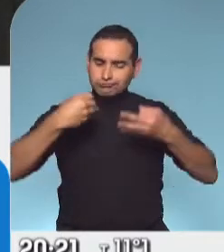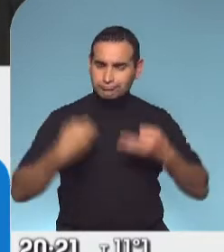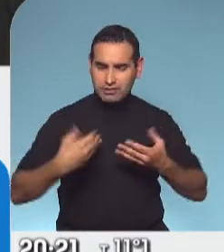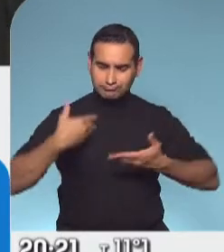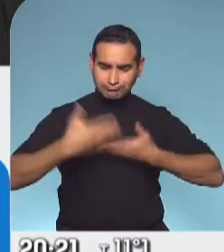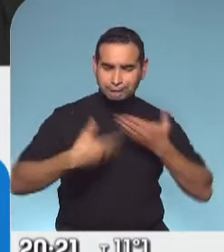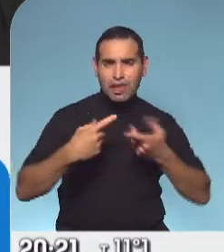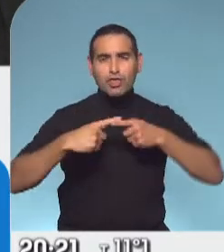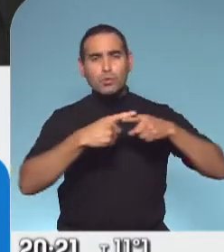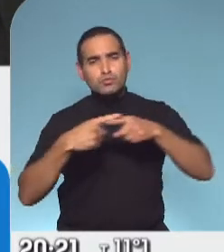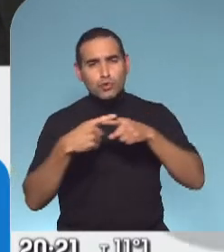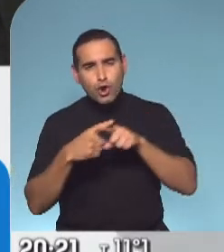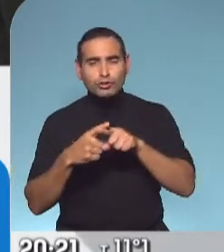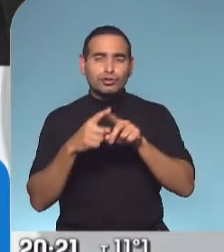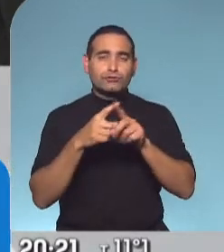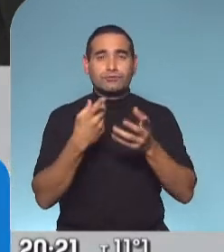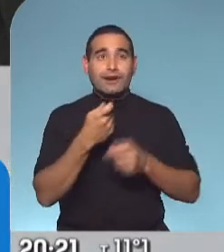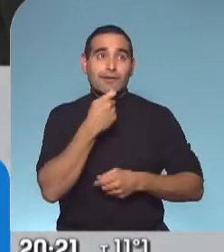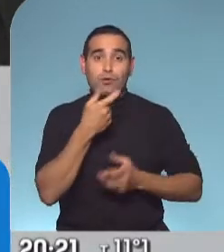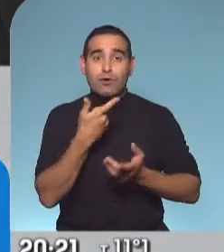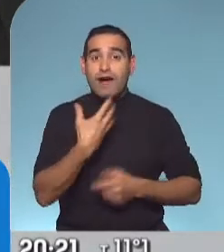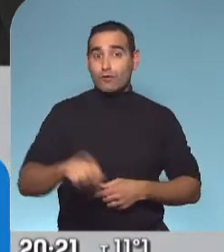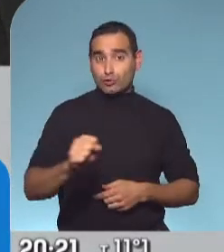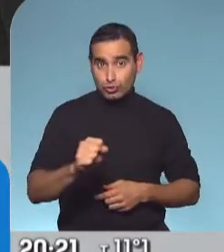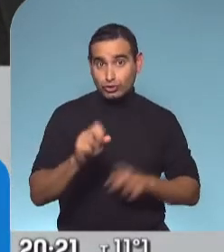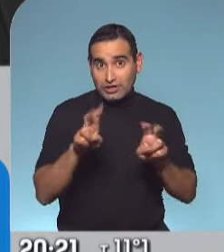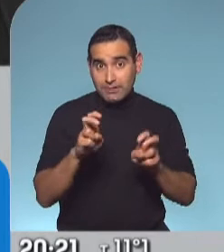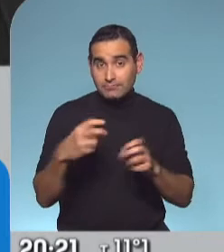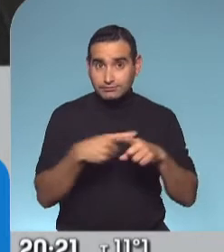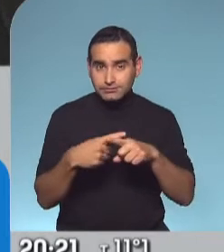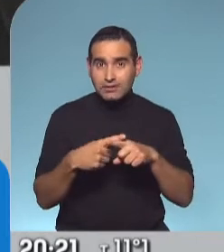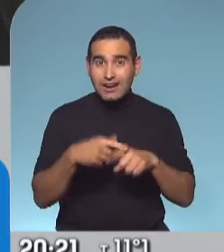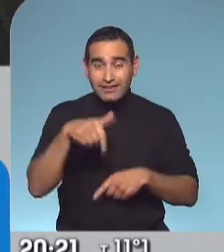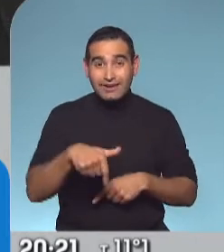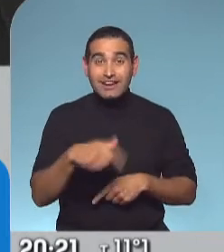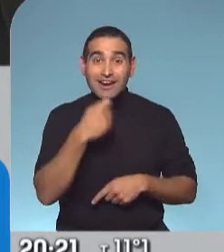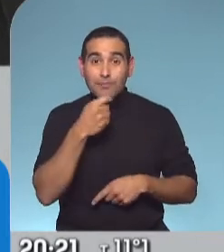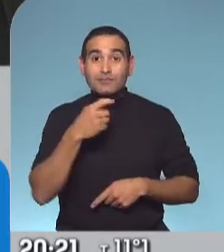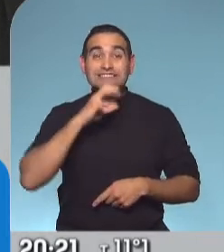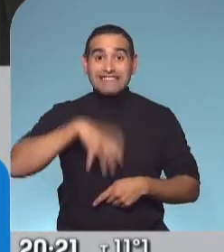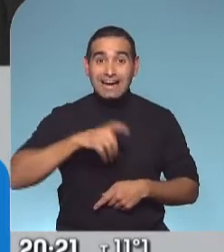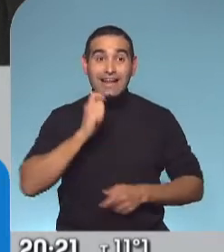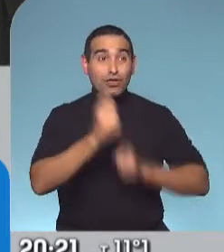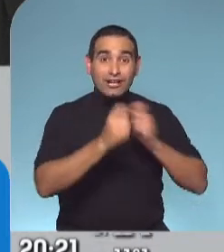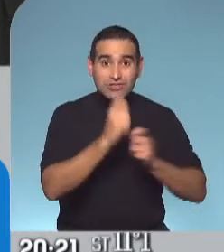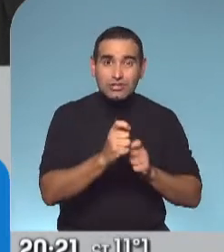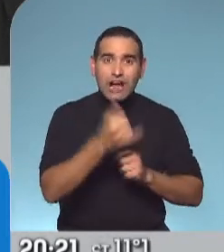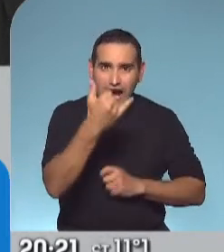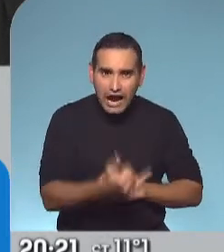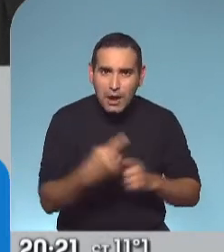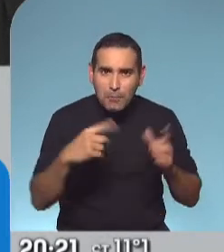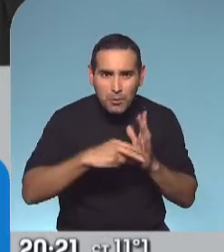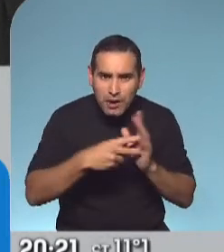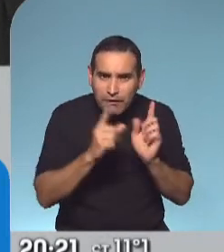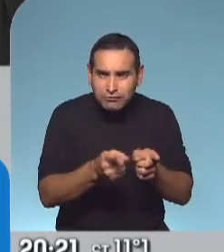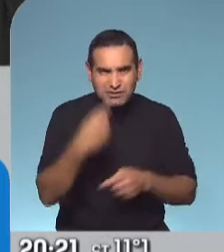para discutir, por ejemplo, el aborto, todavía hasta cuando vas a dar sangre, ¿está pasando esto? Yo creía que